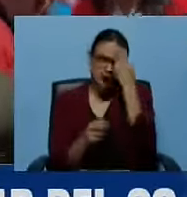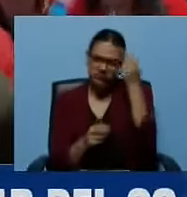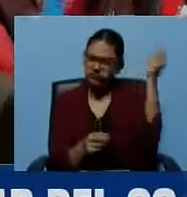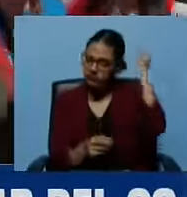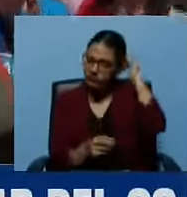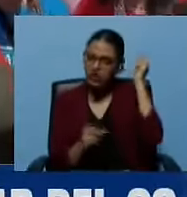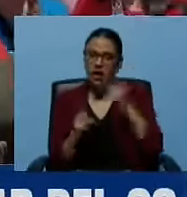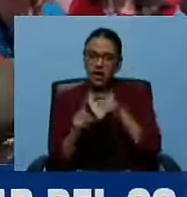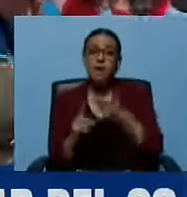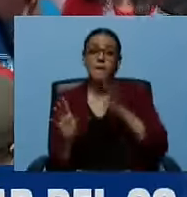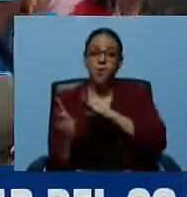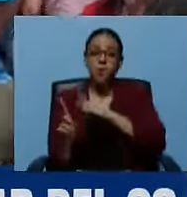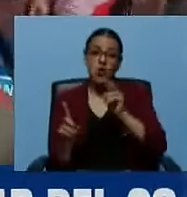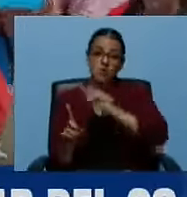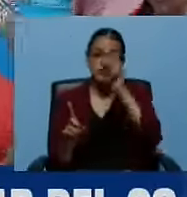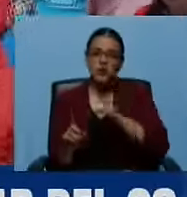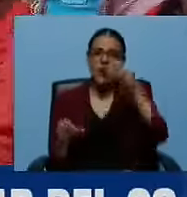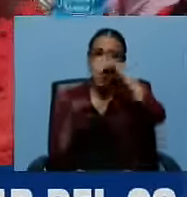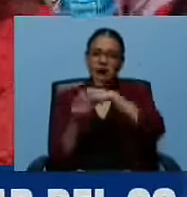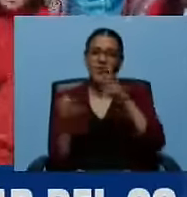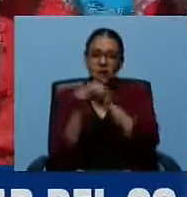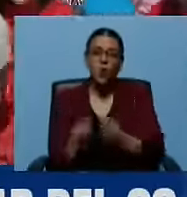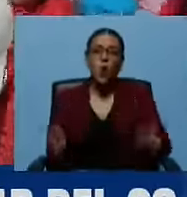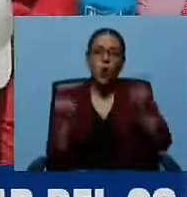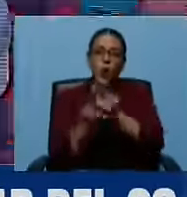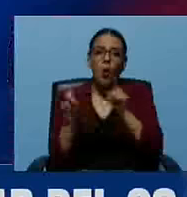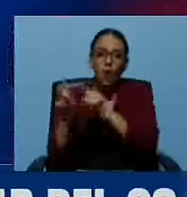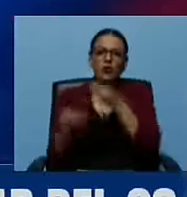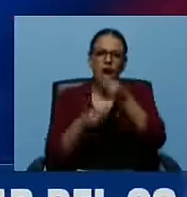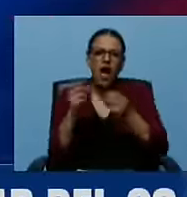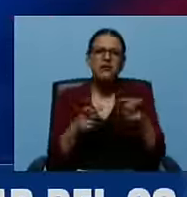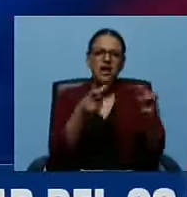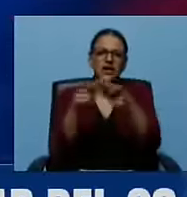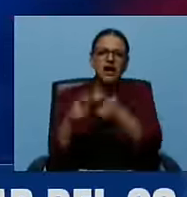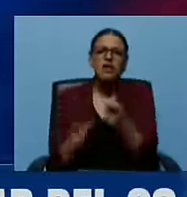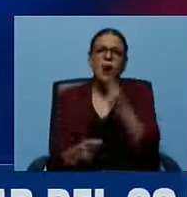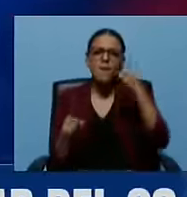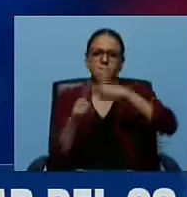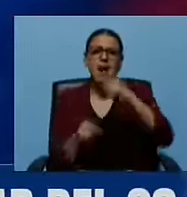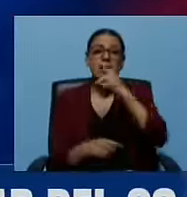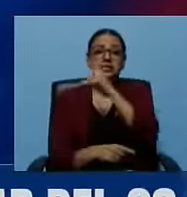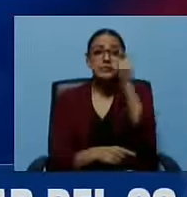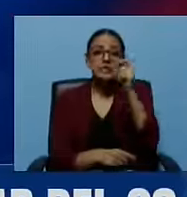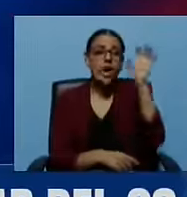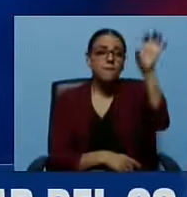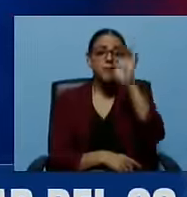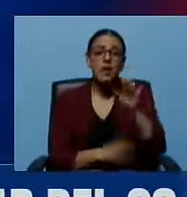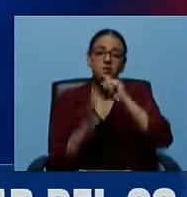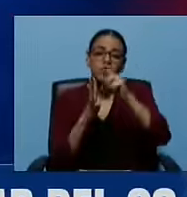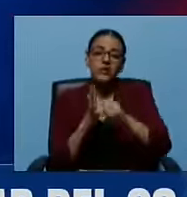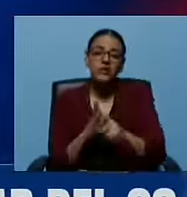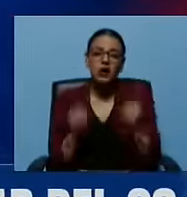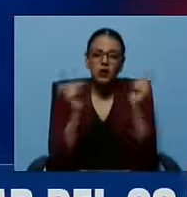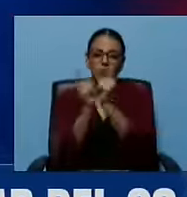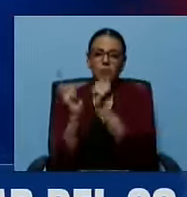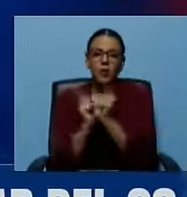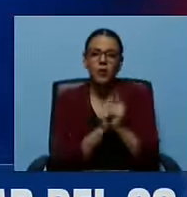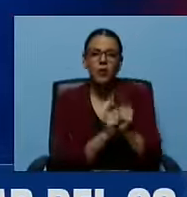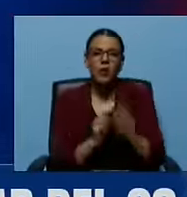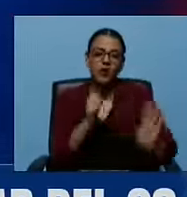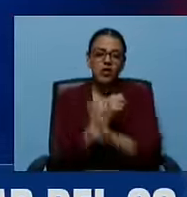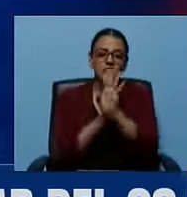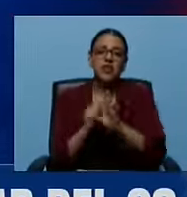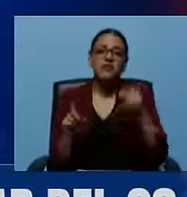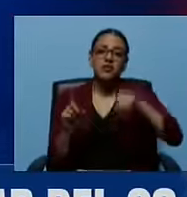que está en la Organización de Naciones Unidas. Se ha reunido con más de 100 países defendiendo a